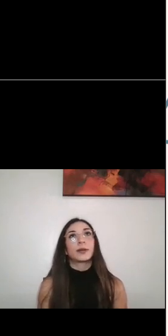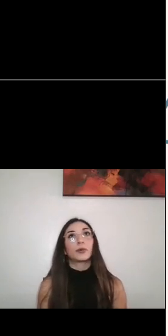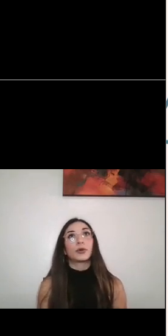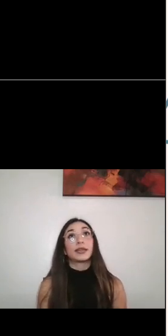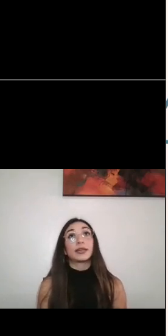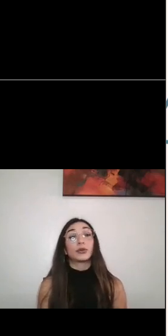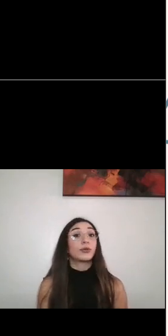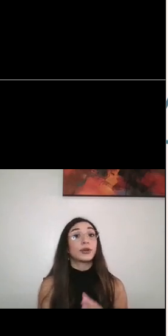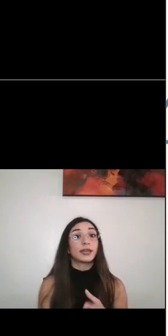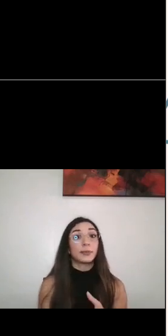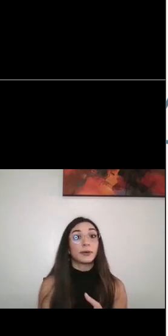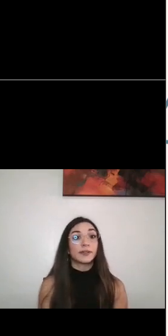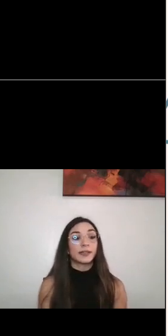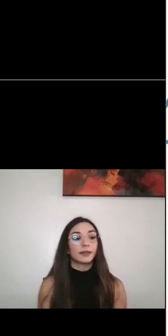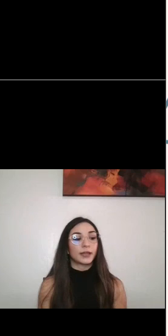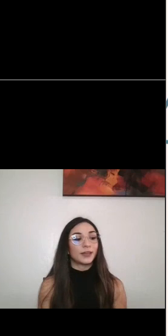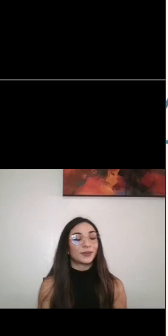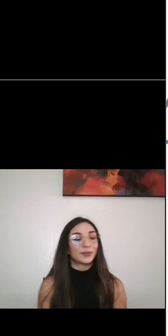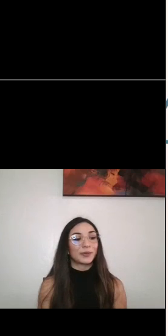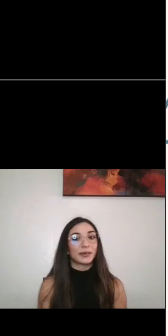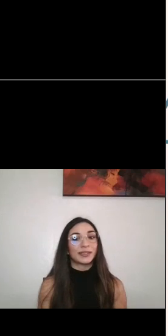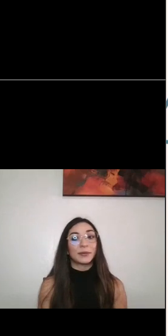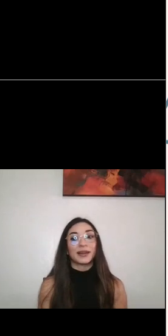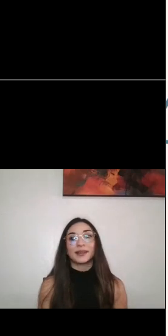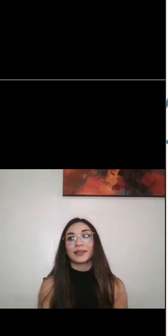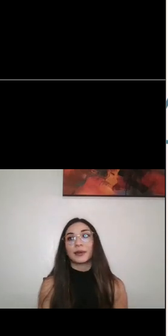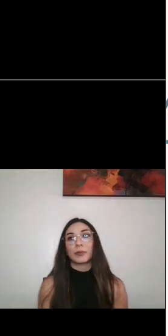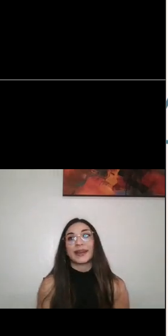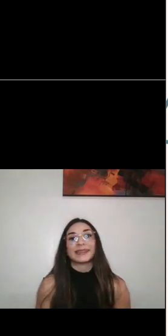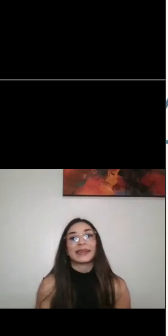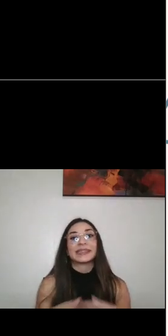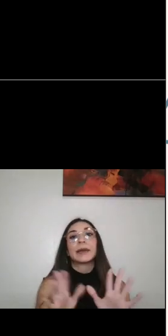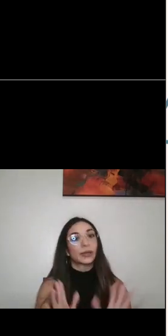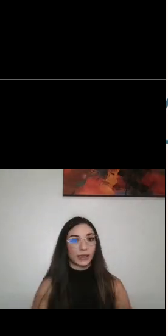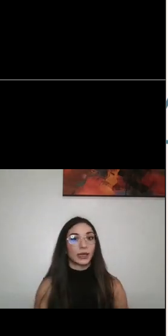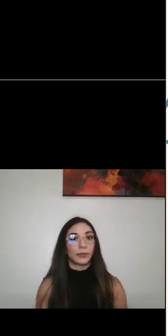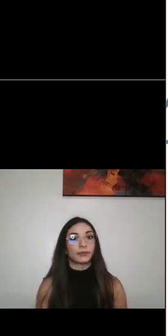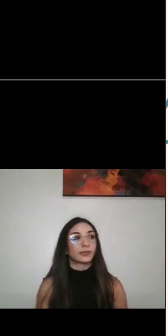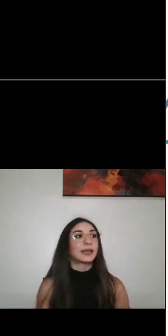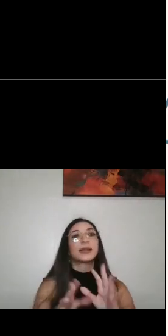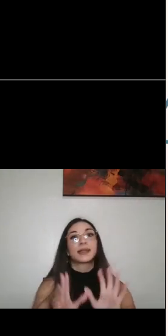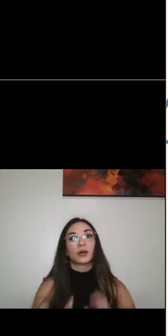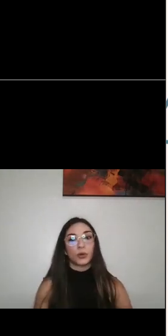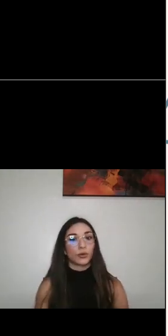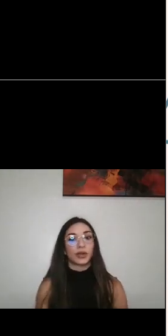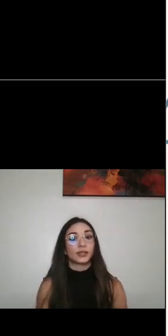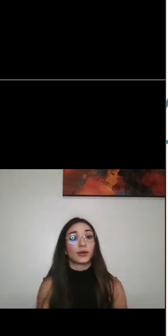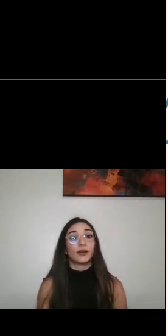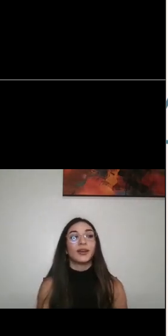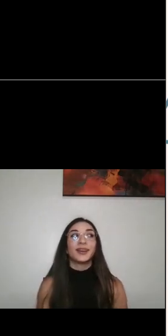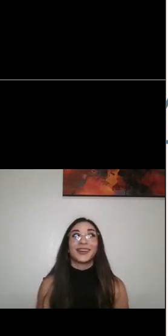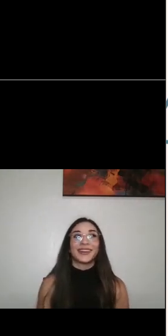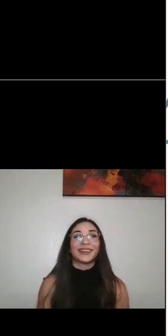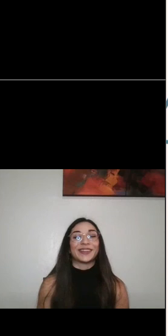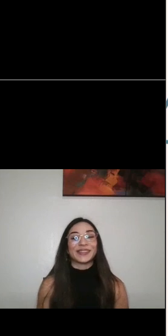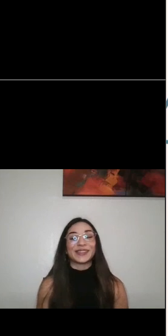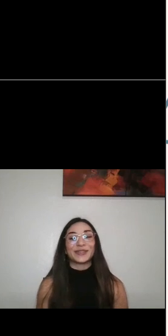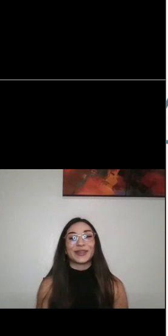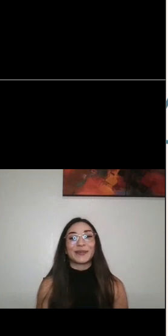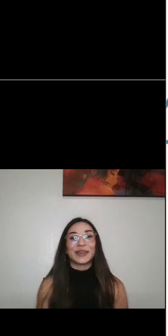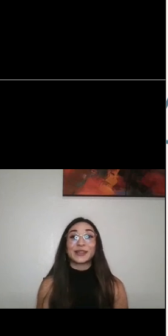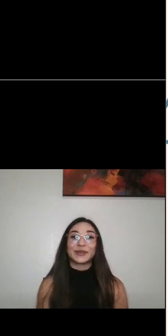por ejemplo, ¿y tuvo alguna gripe reciente? Y los papás me dicen, mira, es que parece que siempre tiene gripe, siempre está como congestionado.